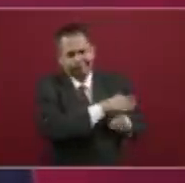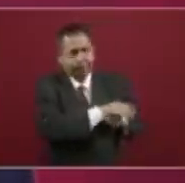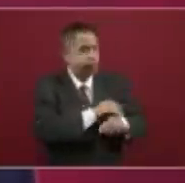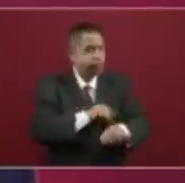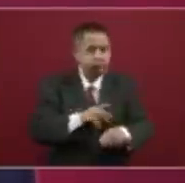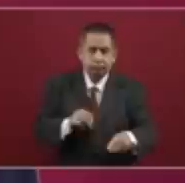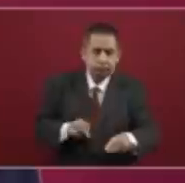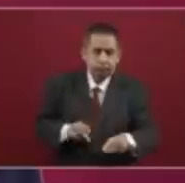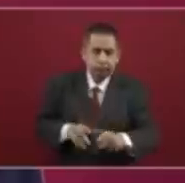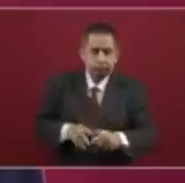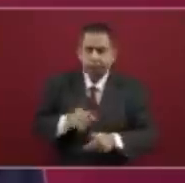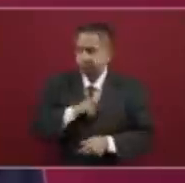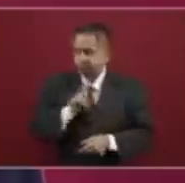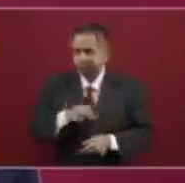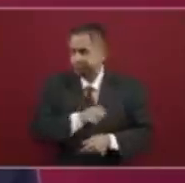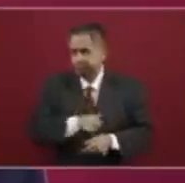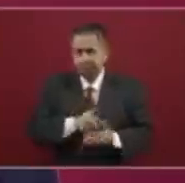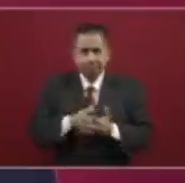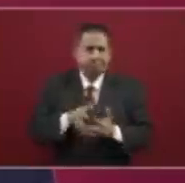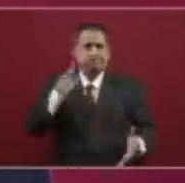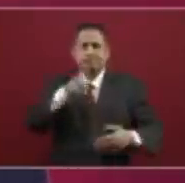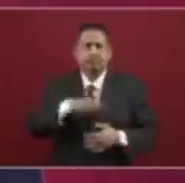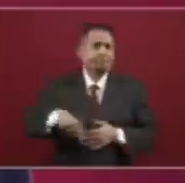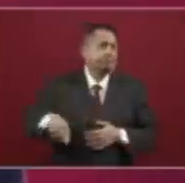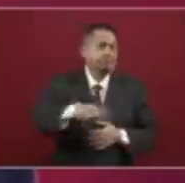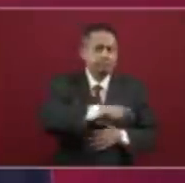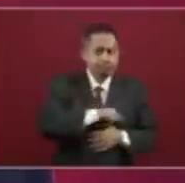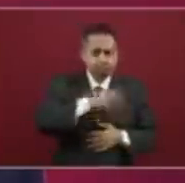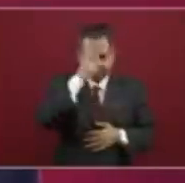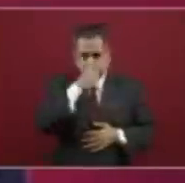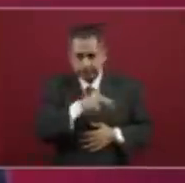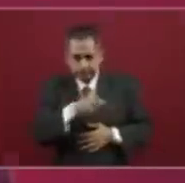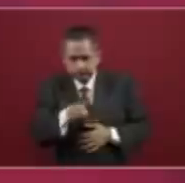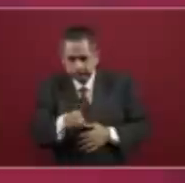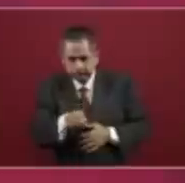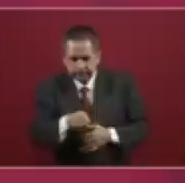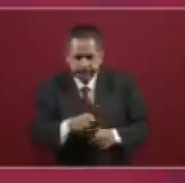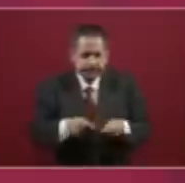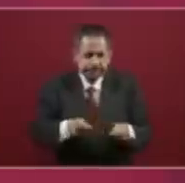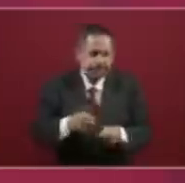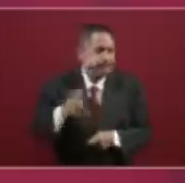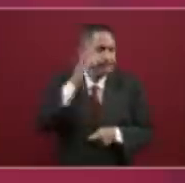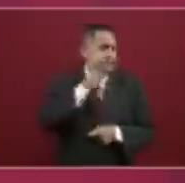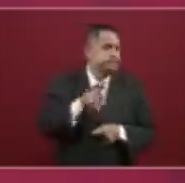mexicanos para los bancos no son sujetos de crédito.